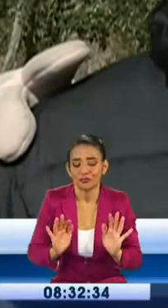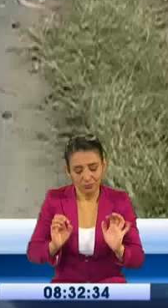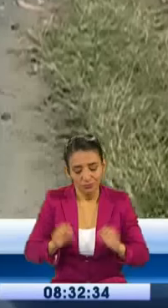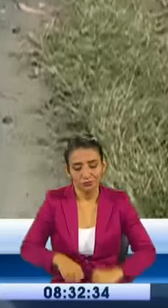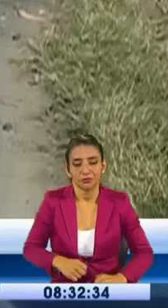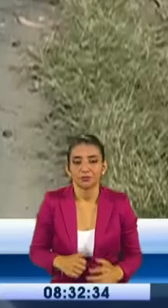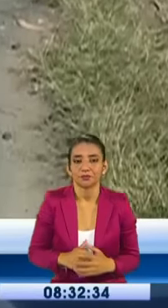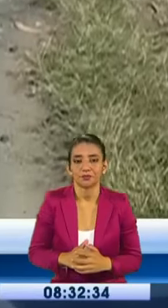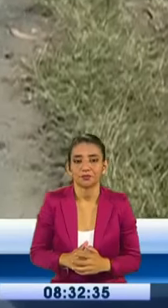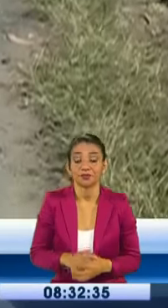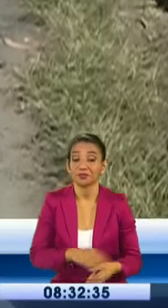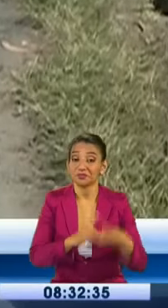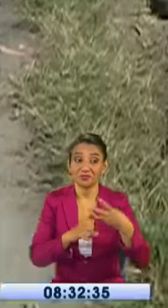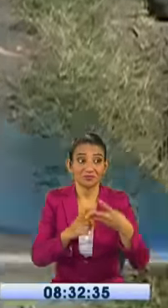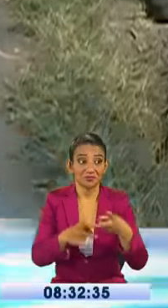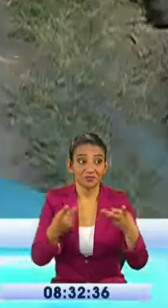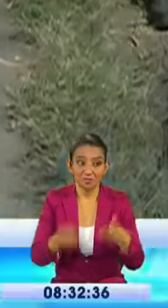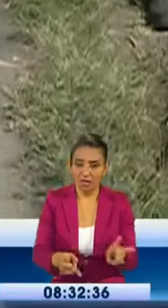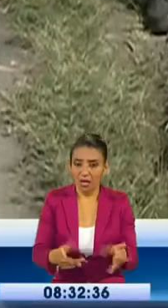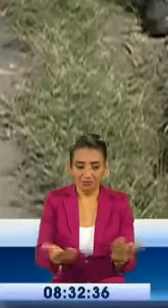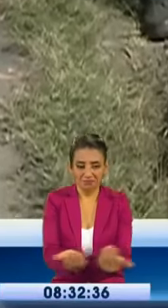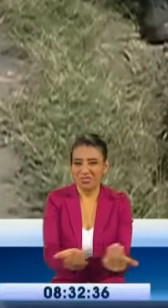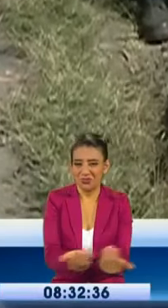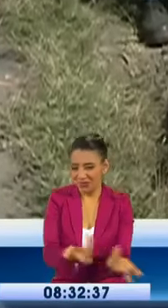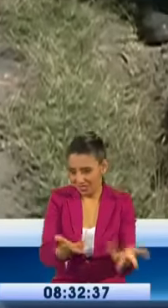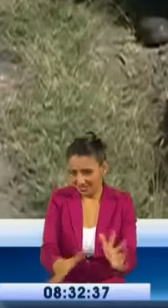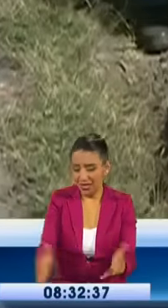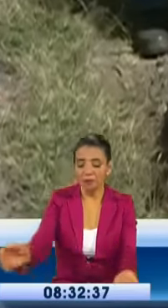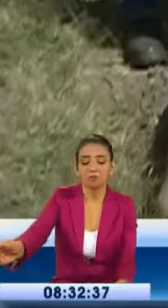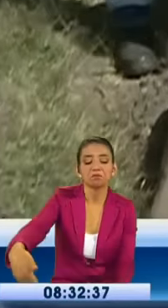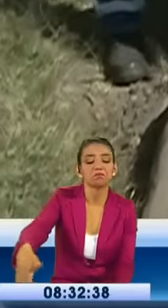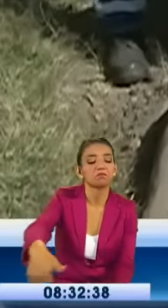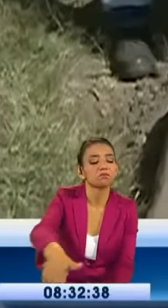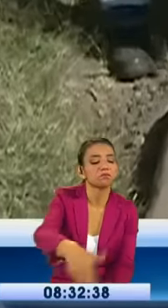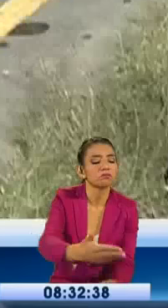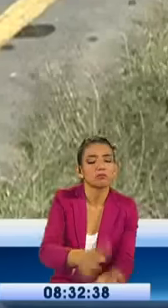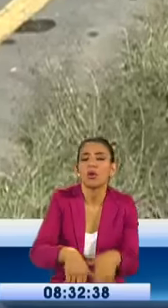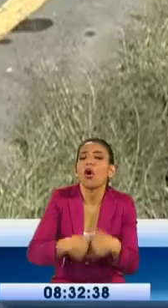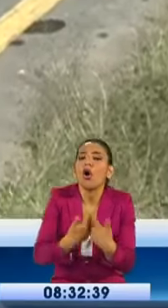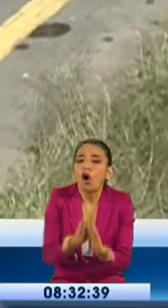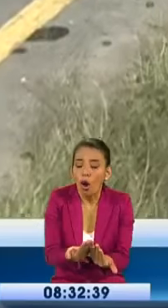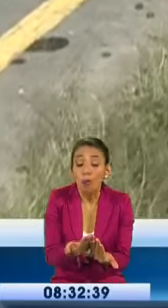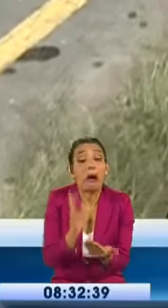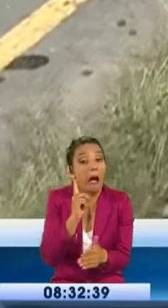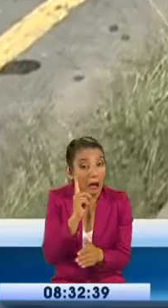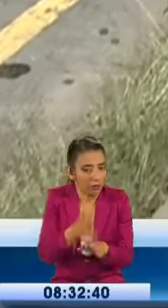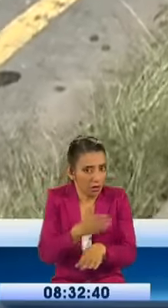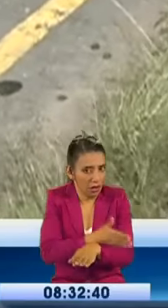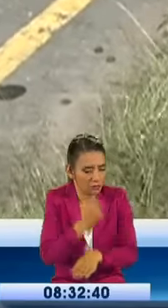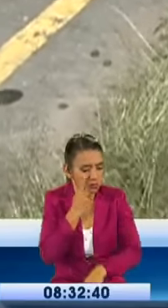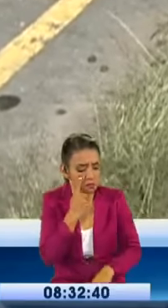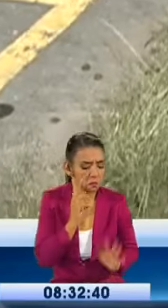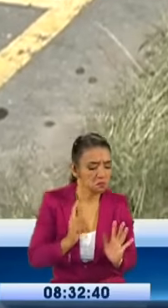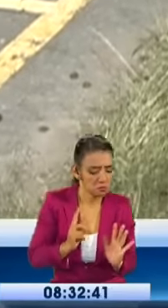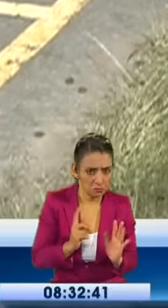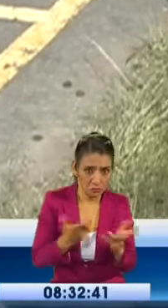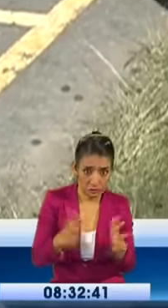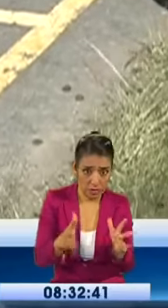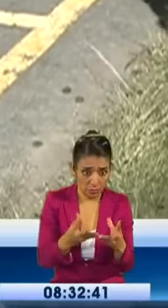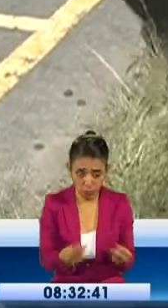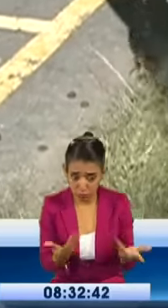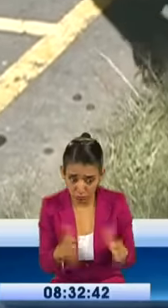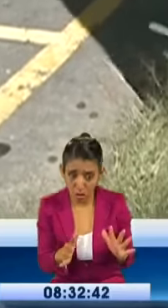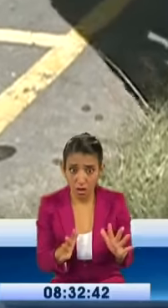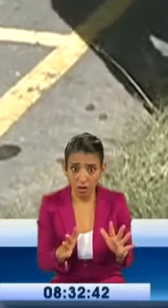menor. Y a la hora de recolectar los desperdicios provocados por la quema de los años viejos, hay que recordar que deben estar bien apagados